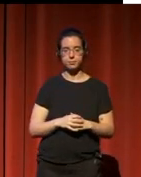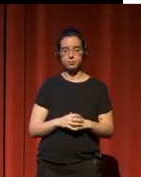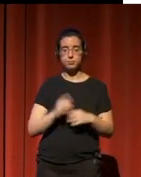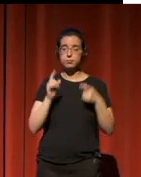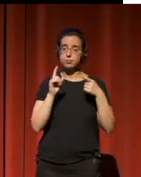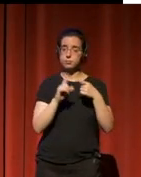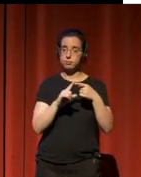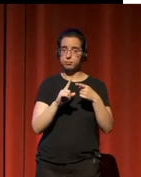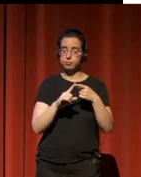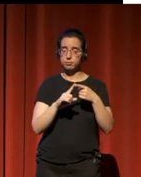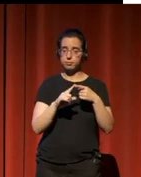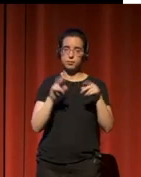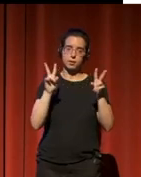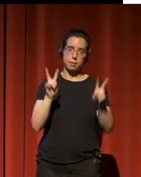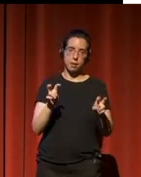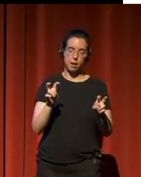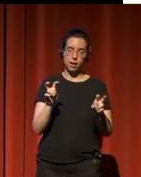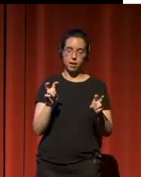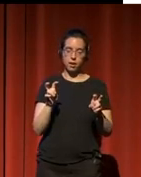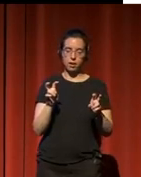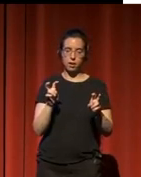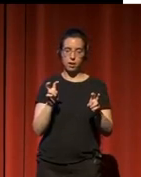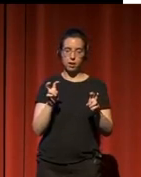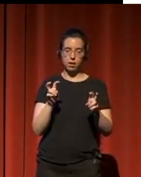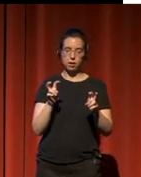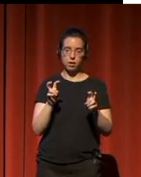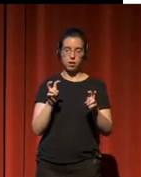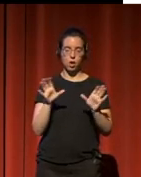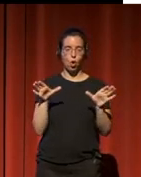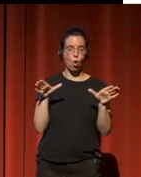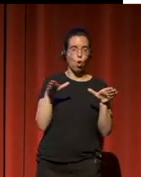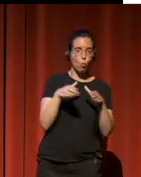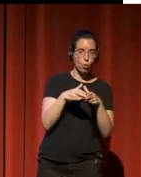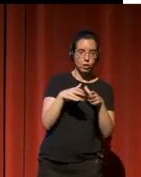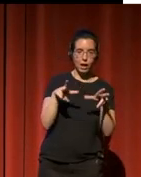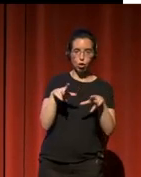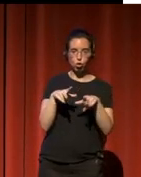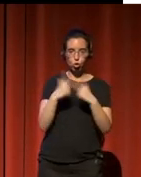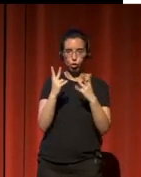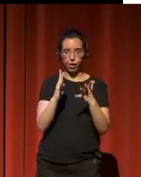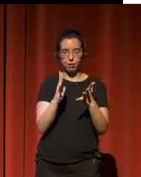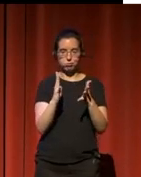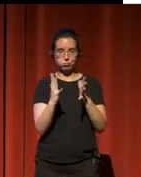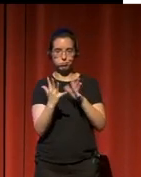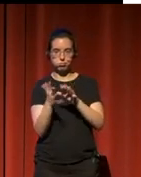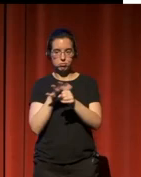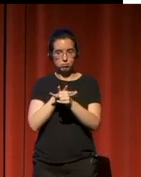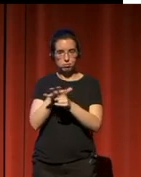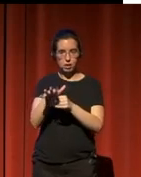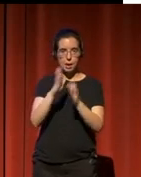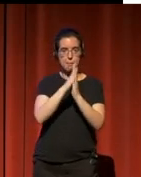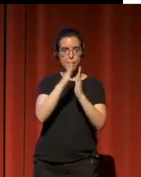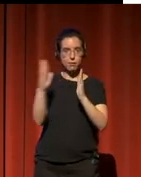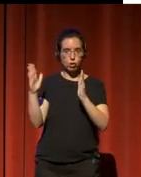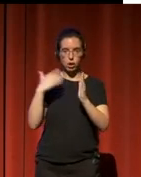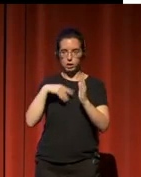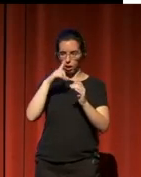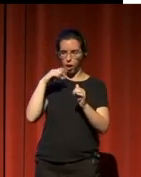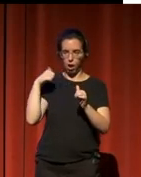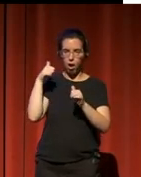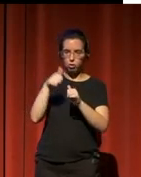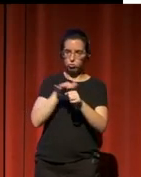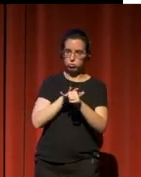un lado a todas las cuestiones de este giro comunitario y social en las bibliotecas que viene dándose desde desde hace